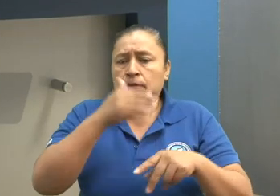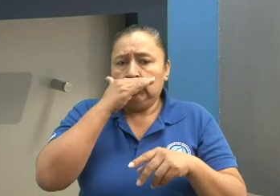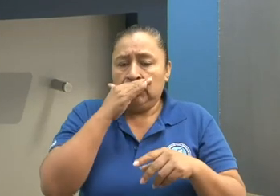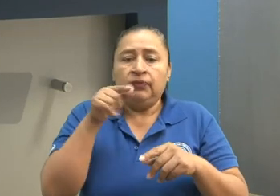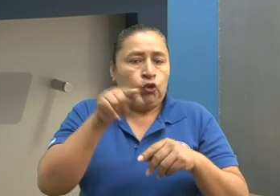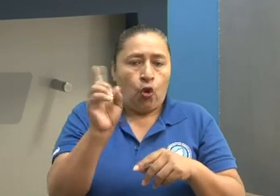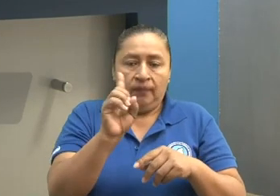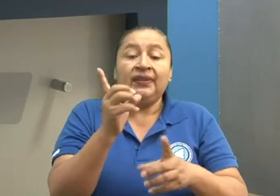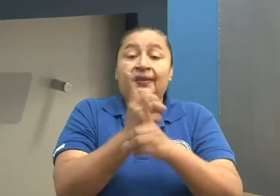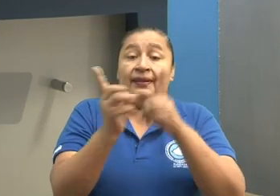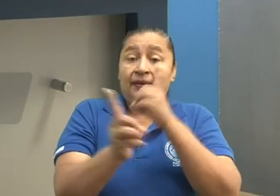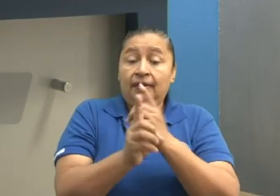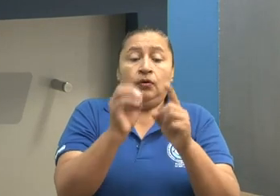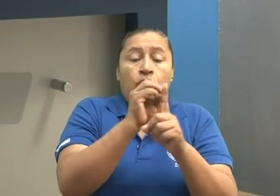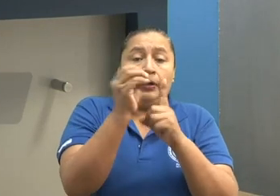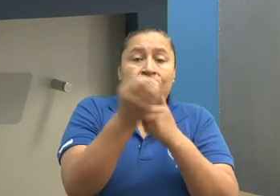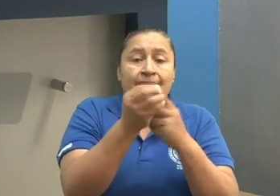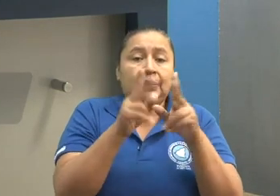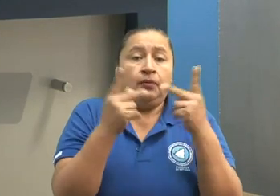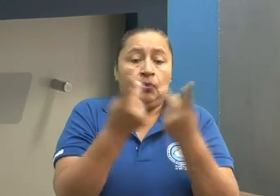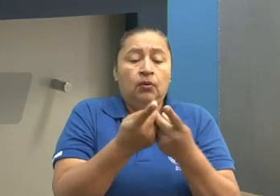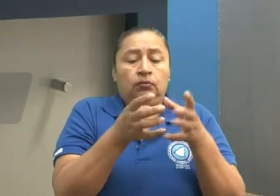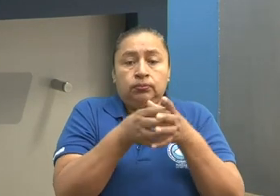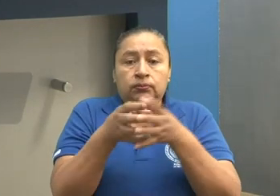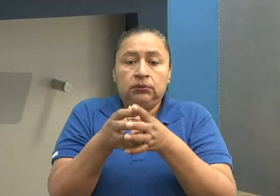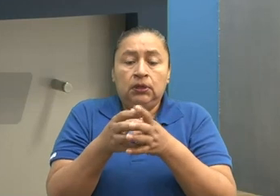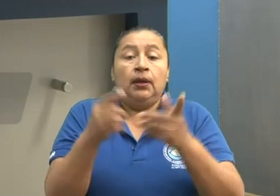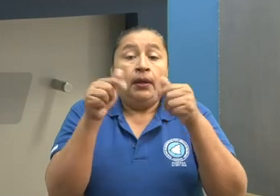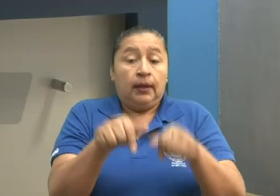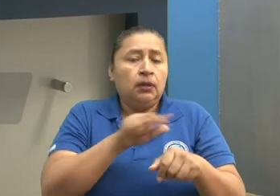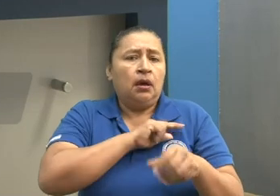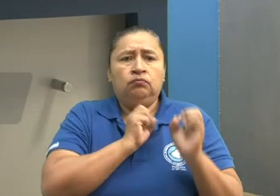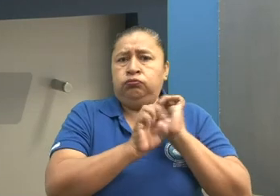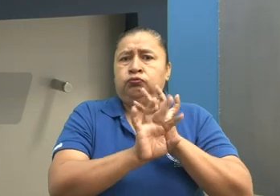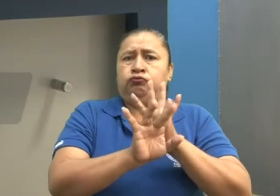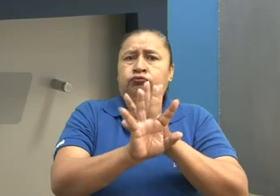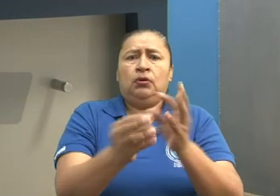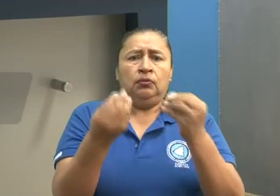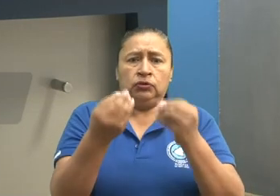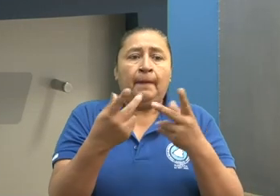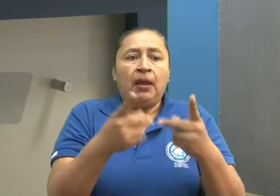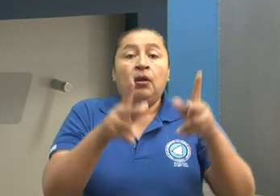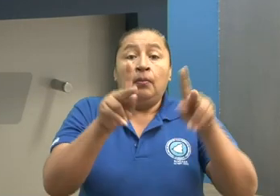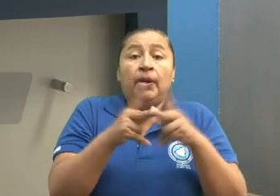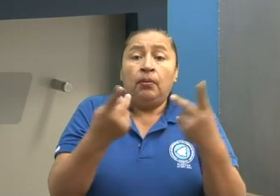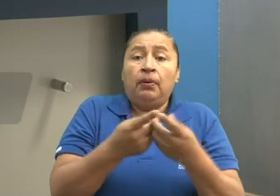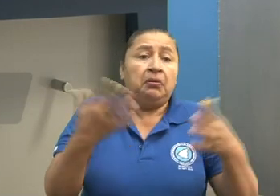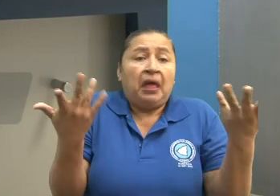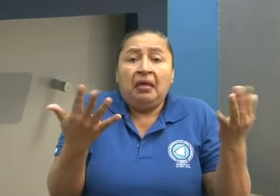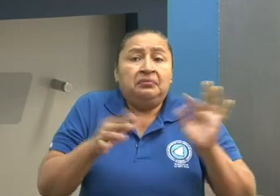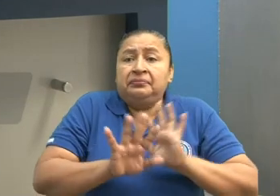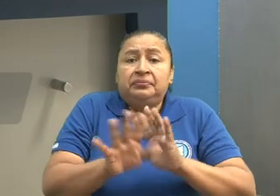que había que organizar el pueblo. Aquí hubieron miles de manifestantes, pues el pueblo estaba desarmado, no estaba bien orientado, no estaba bien organizado ese